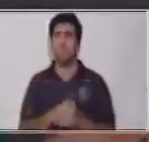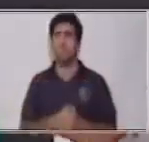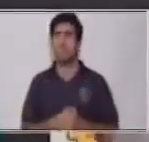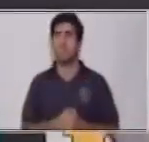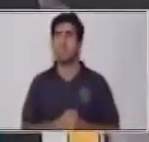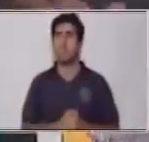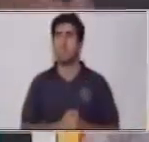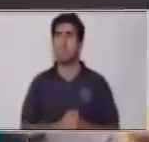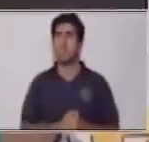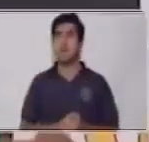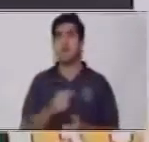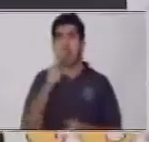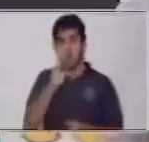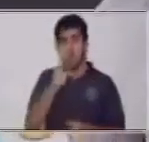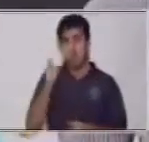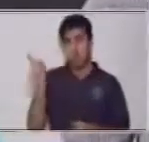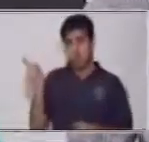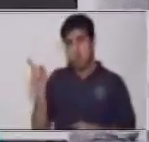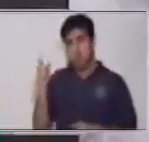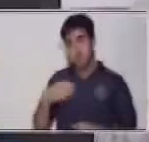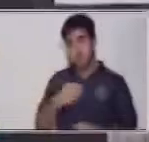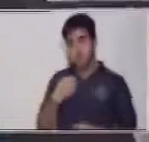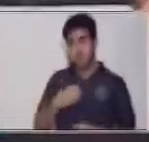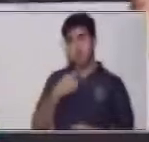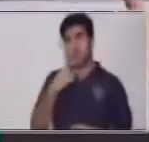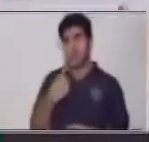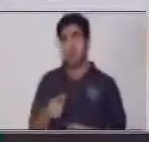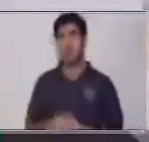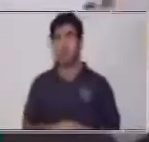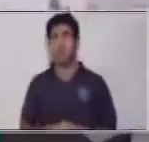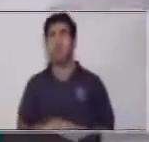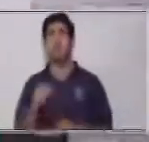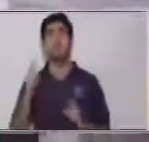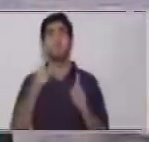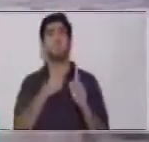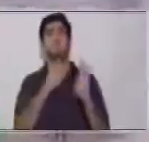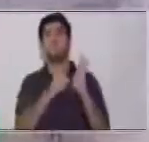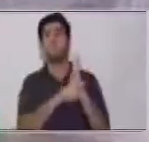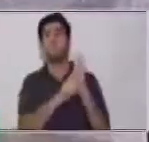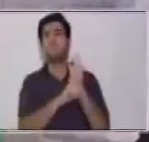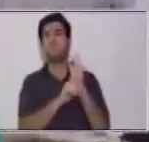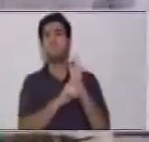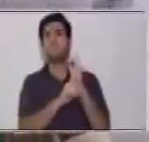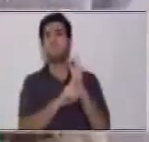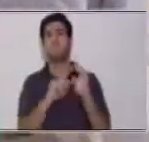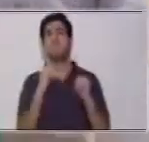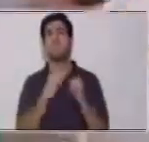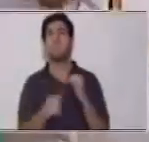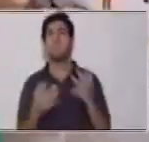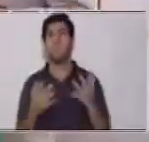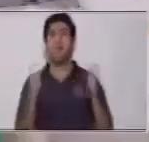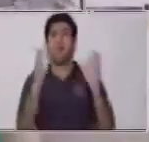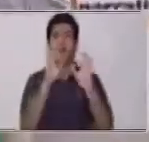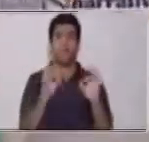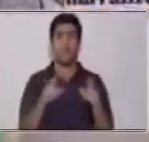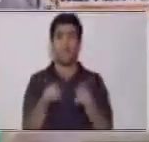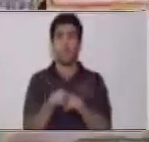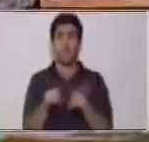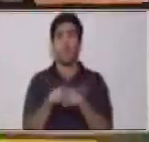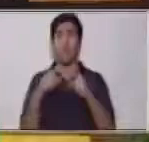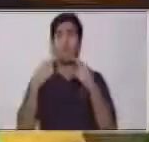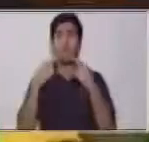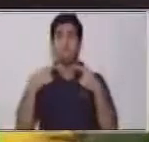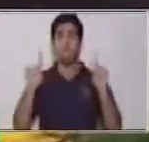pues como usted lo decía, no son más que esos medios de publicación o de publicidad